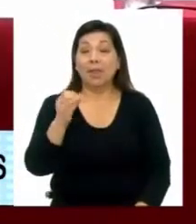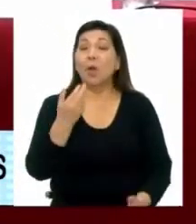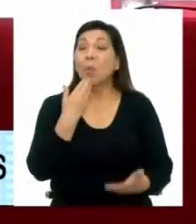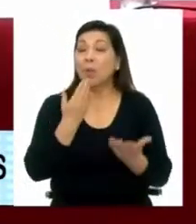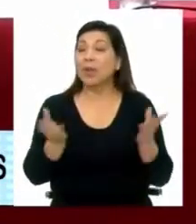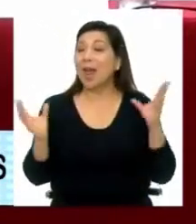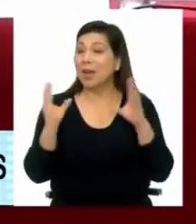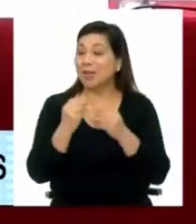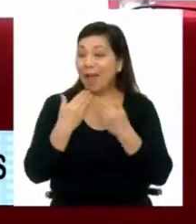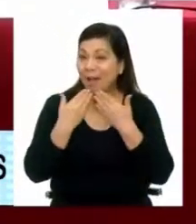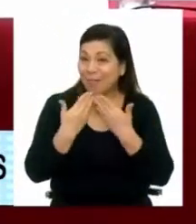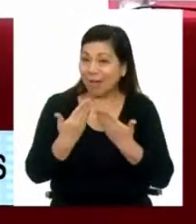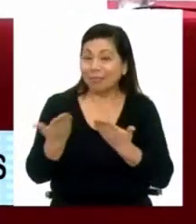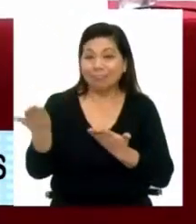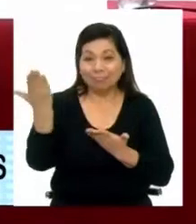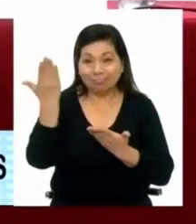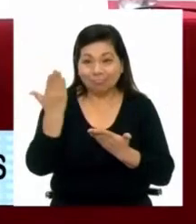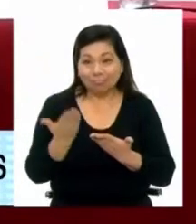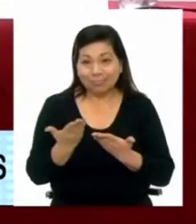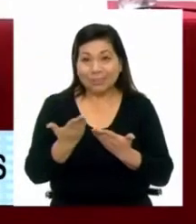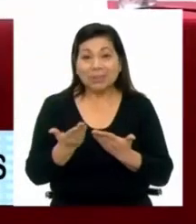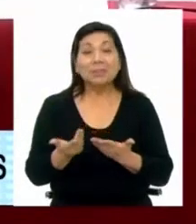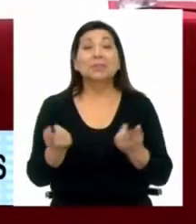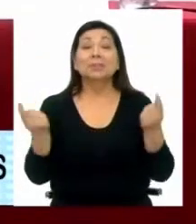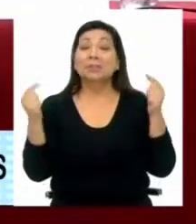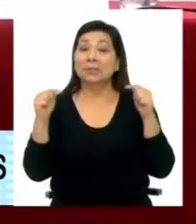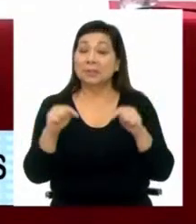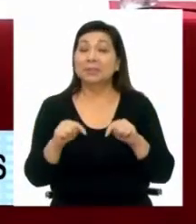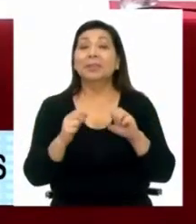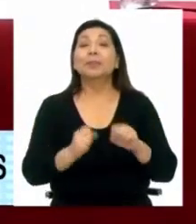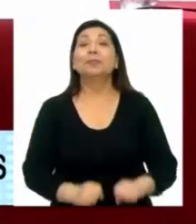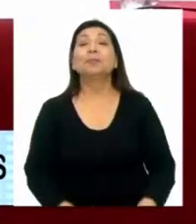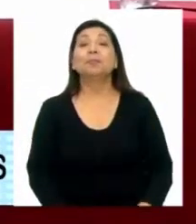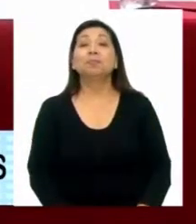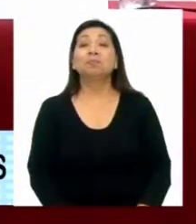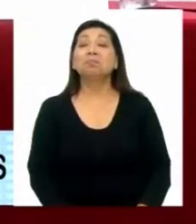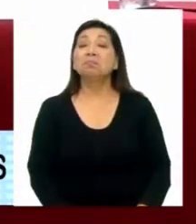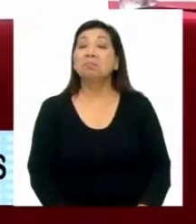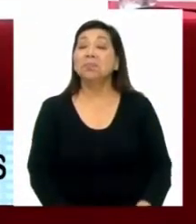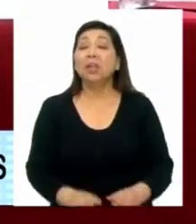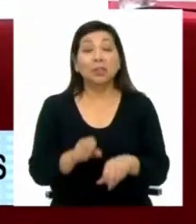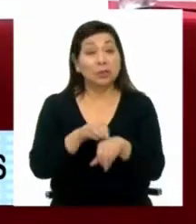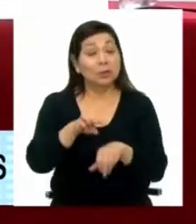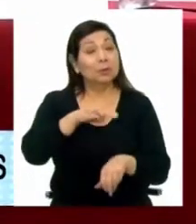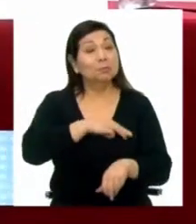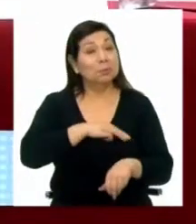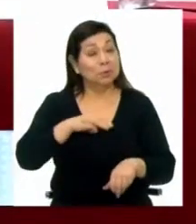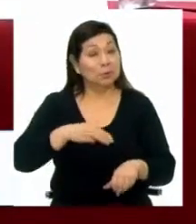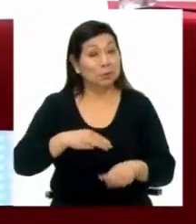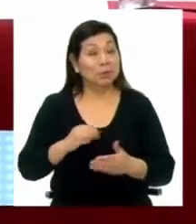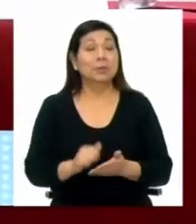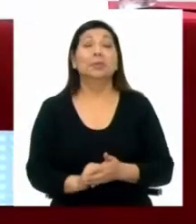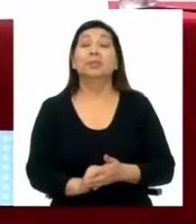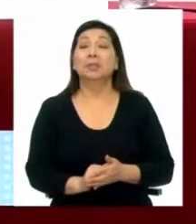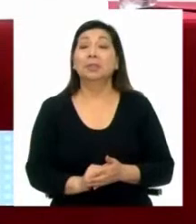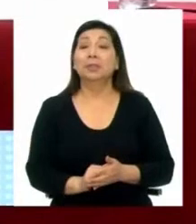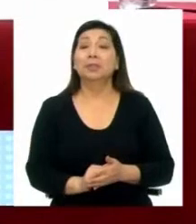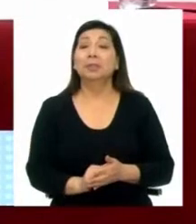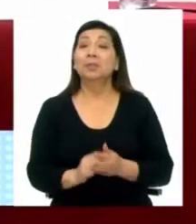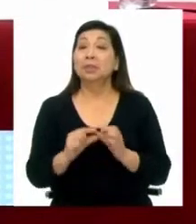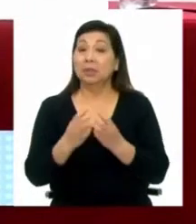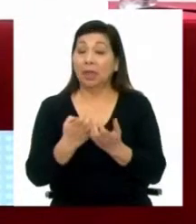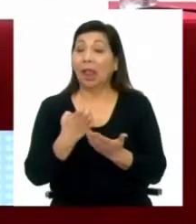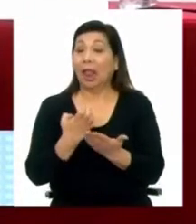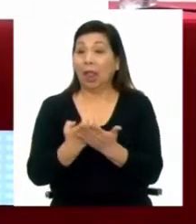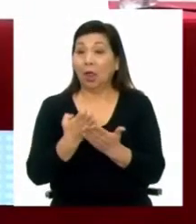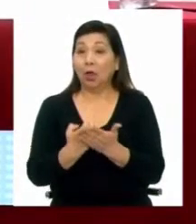buenas noches, muchas gracias por su asistencia. Bueno, el Consejo de Ministros, por parte del sector de